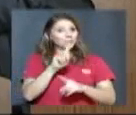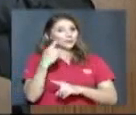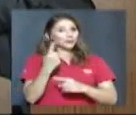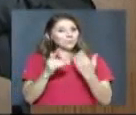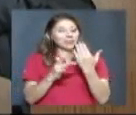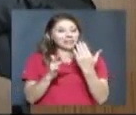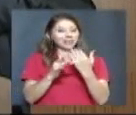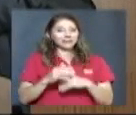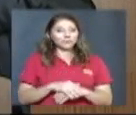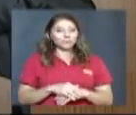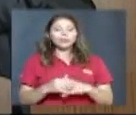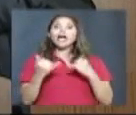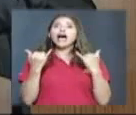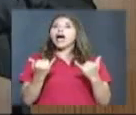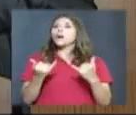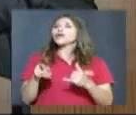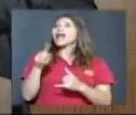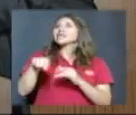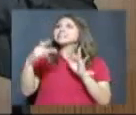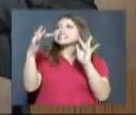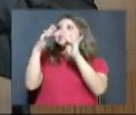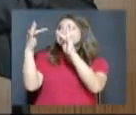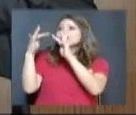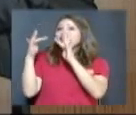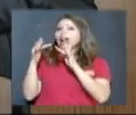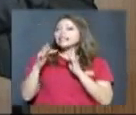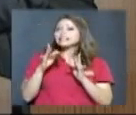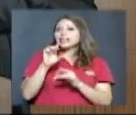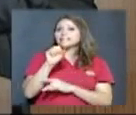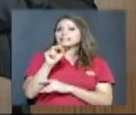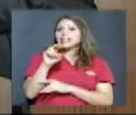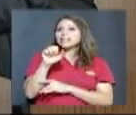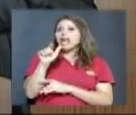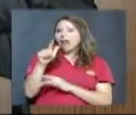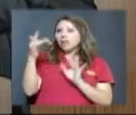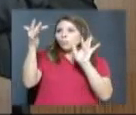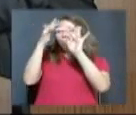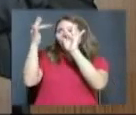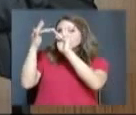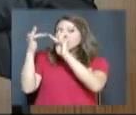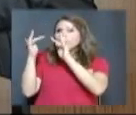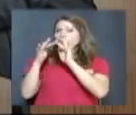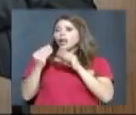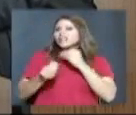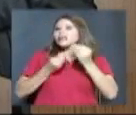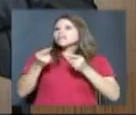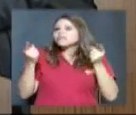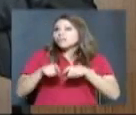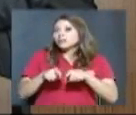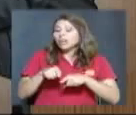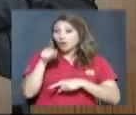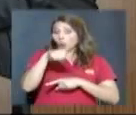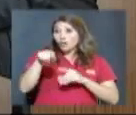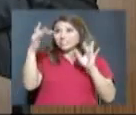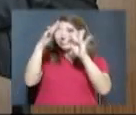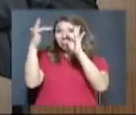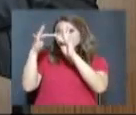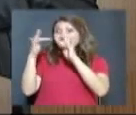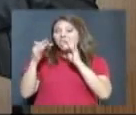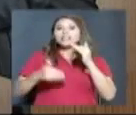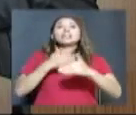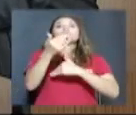esas señales, Pablo? Y a ver, si esas señales muchas veces también son retransmitidas en otros canales, para que la gente no